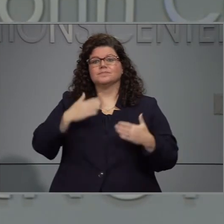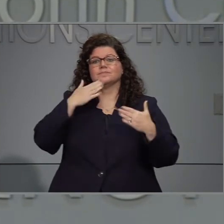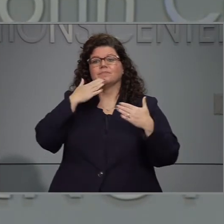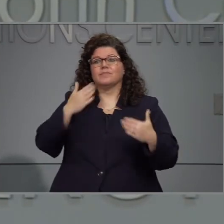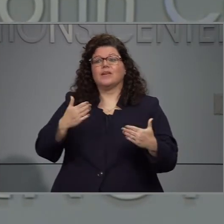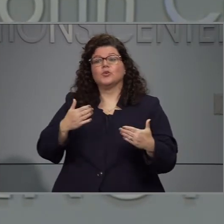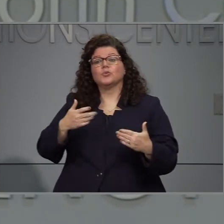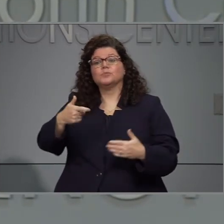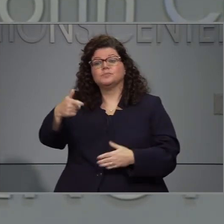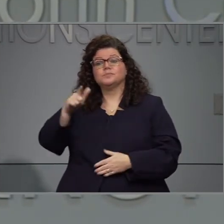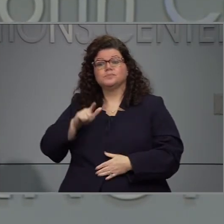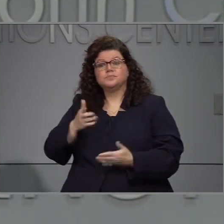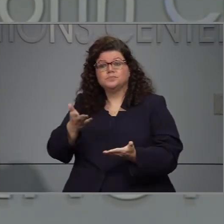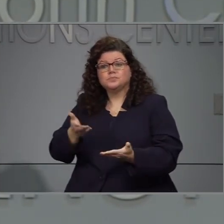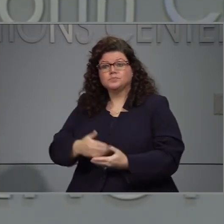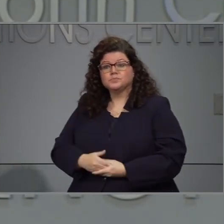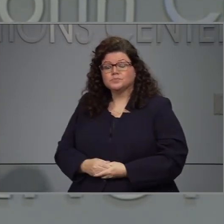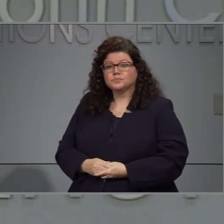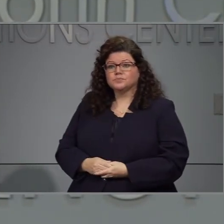Gracias. La siguiente pregunta.